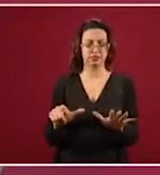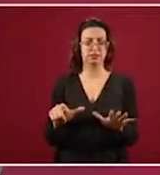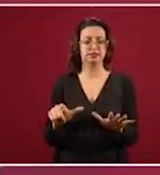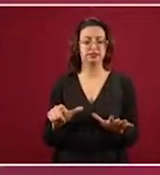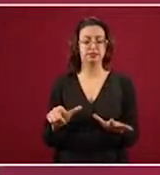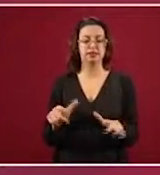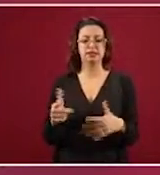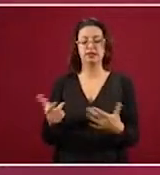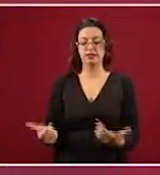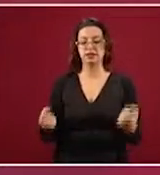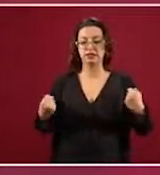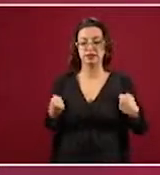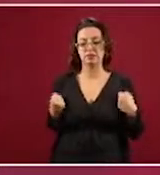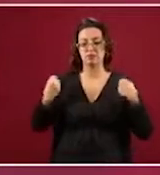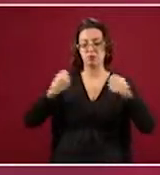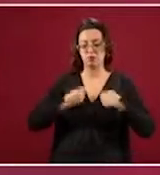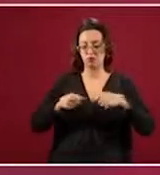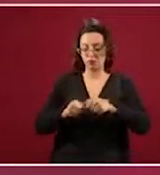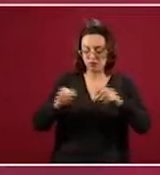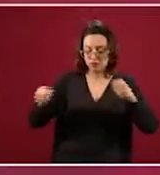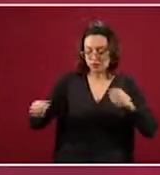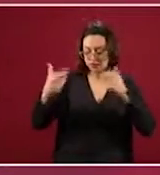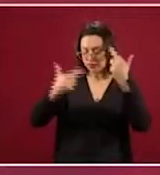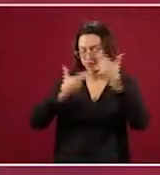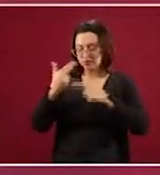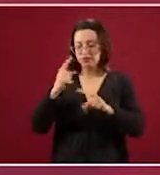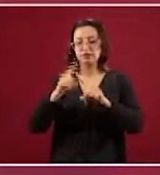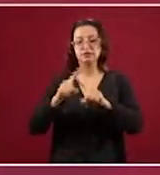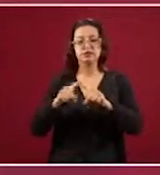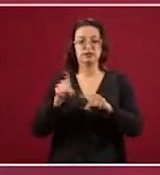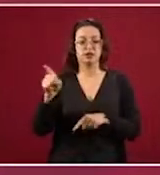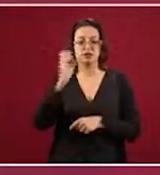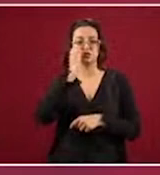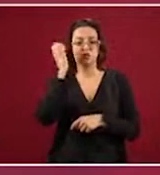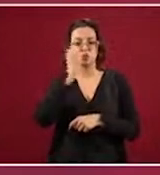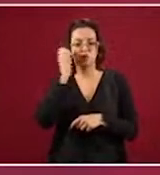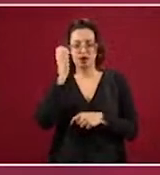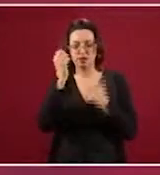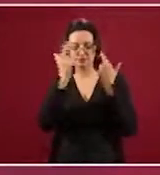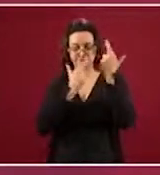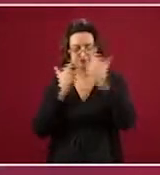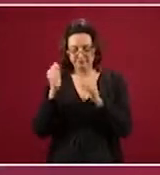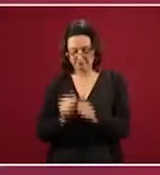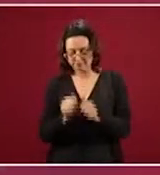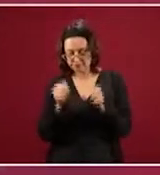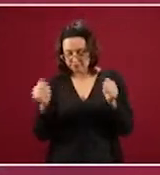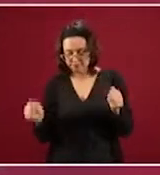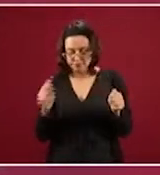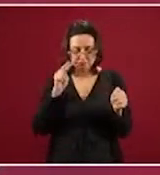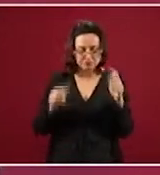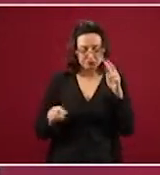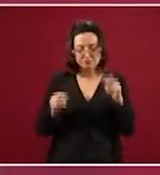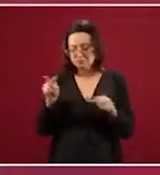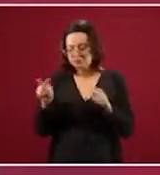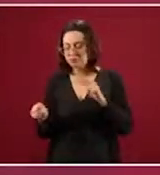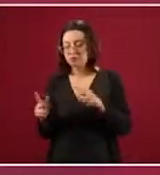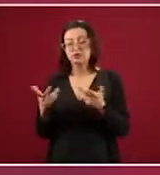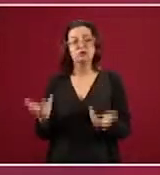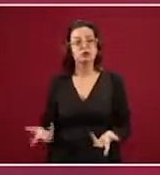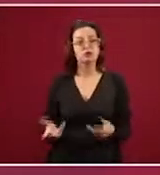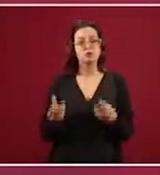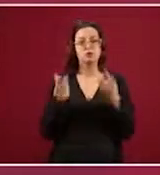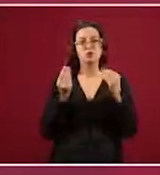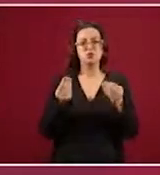quienes revisaban las mochilas eran personal de la escuela y hubo denuncias,